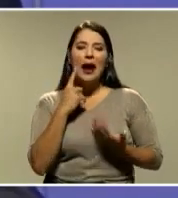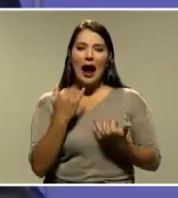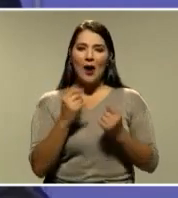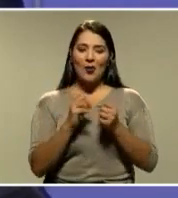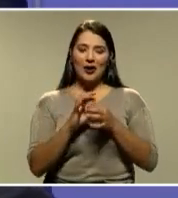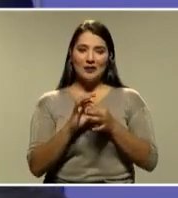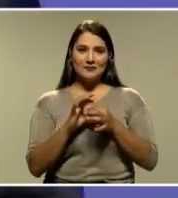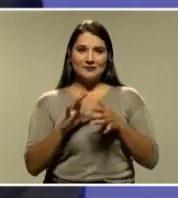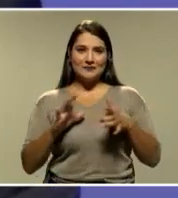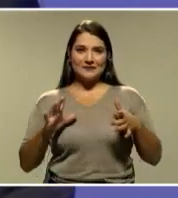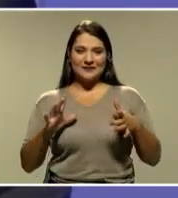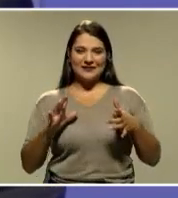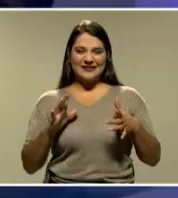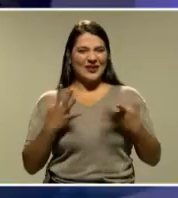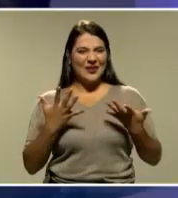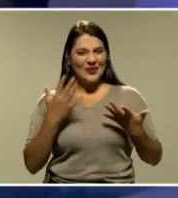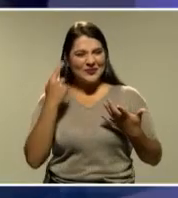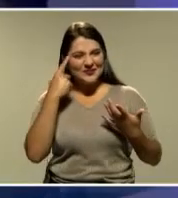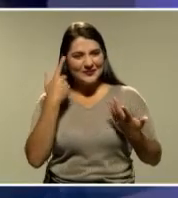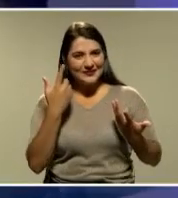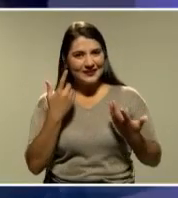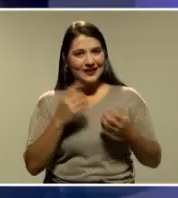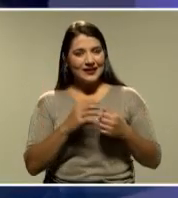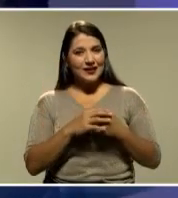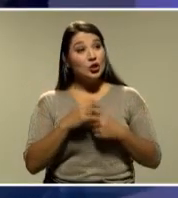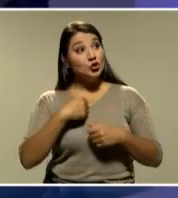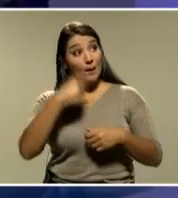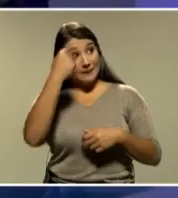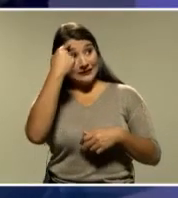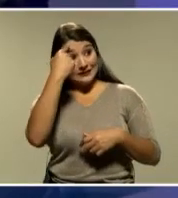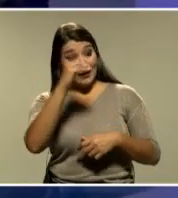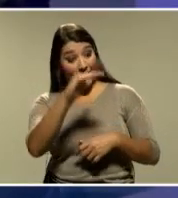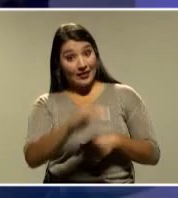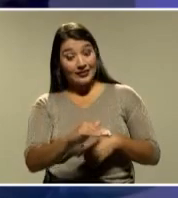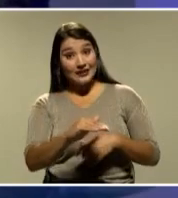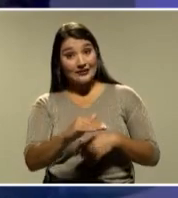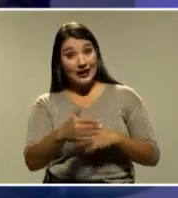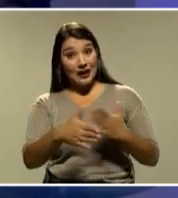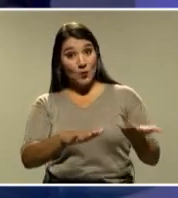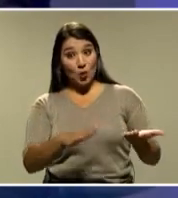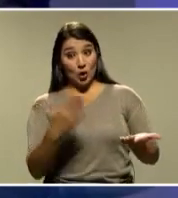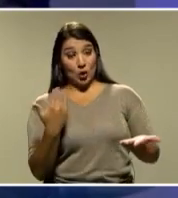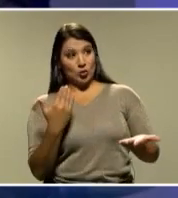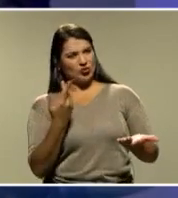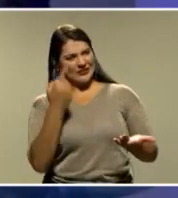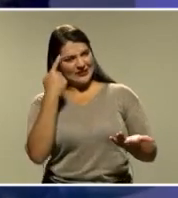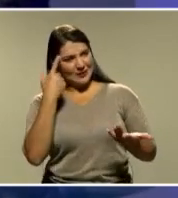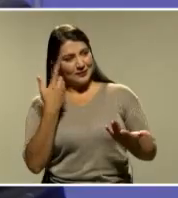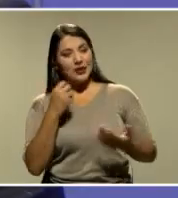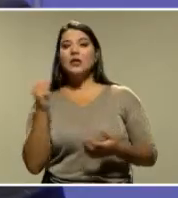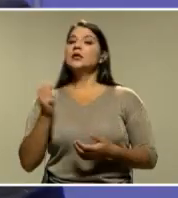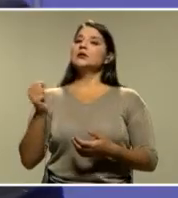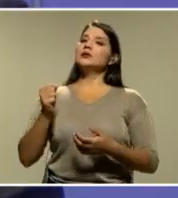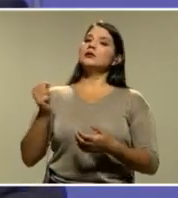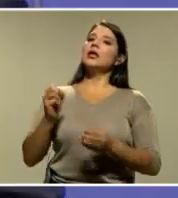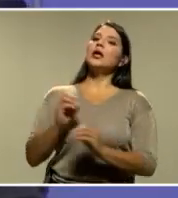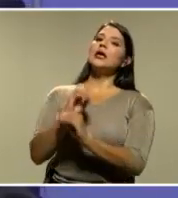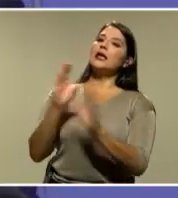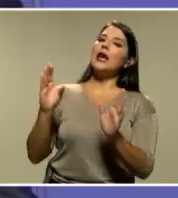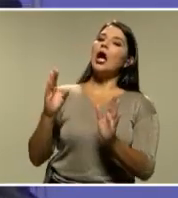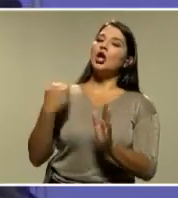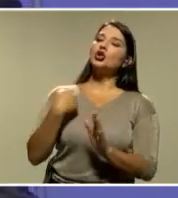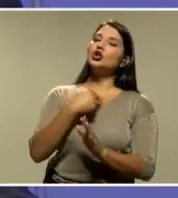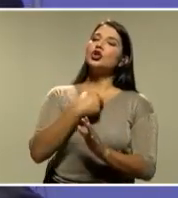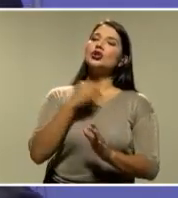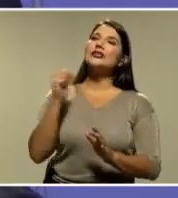este tema de... Pensaba en el caso de la niña que apareció muerta hace pocos días. Sí, claro que siente uno